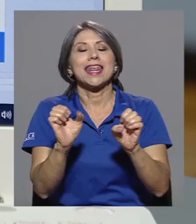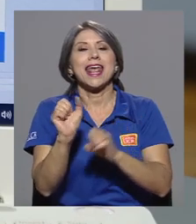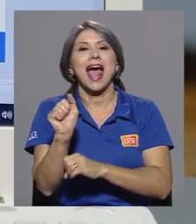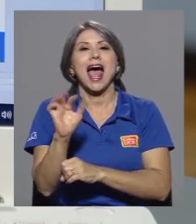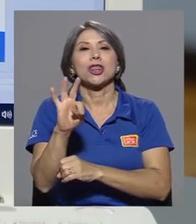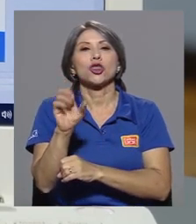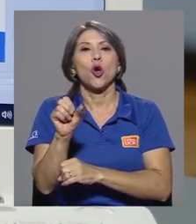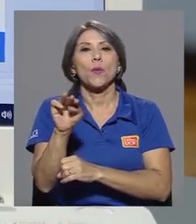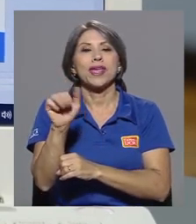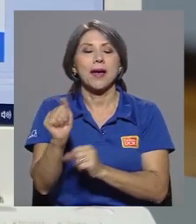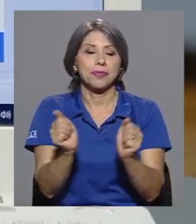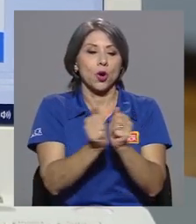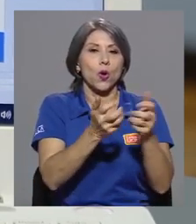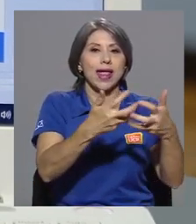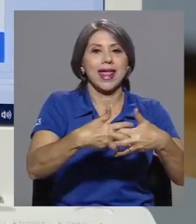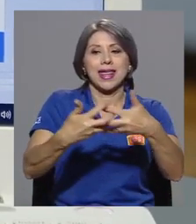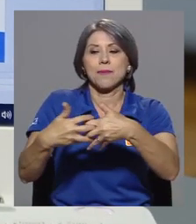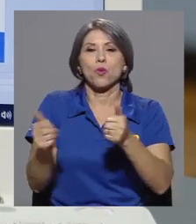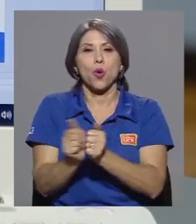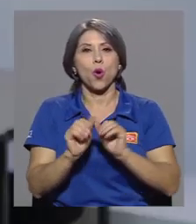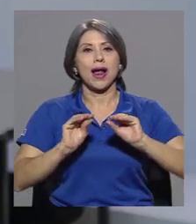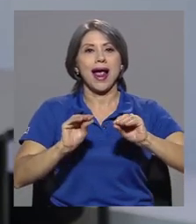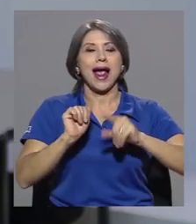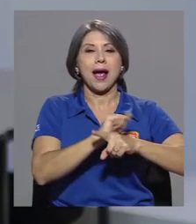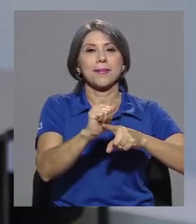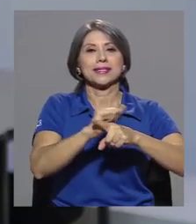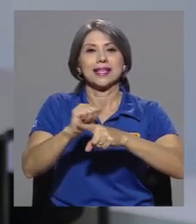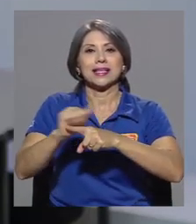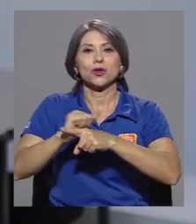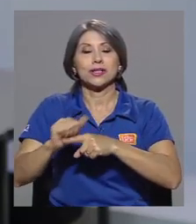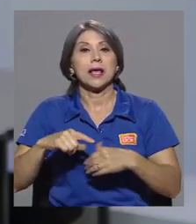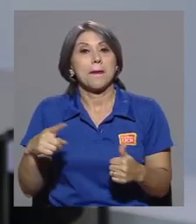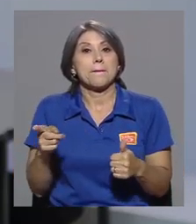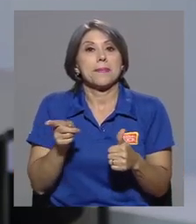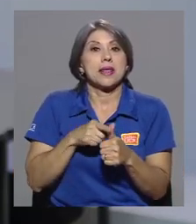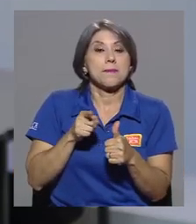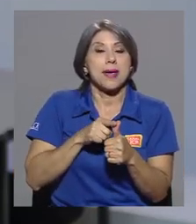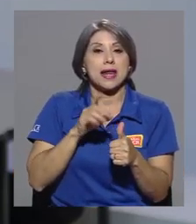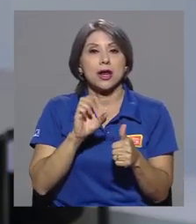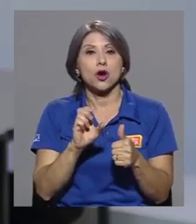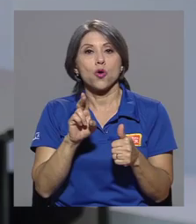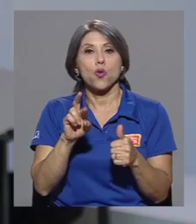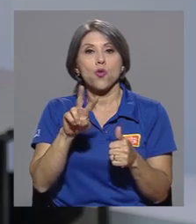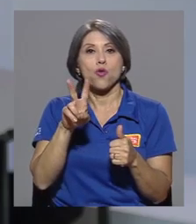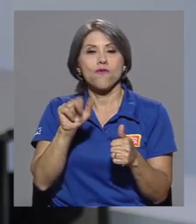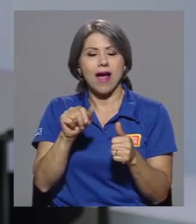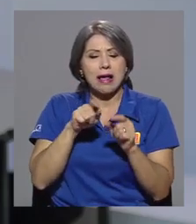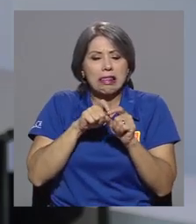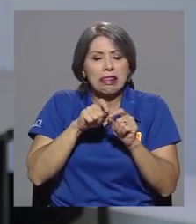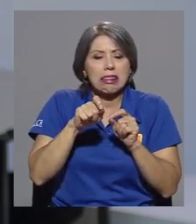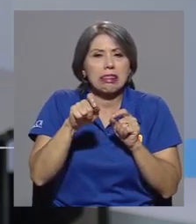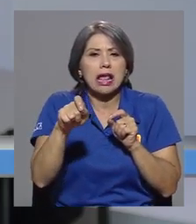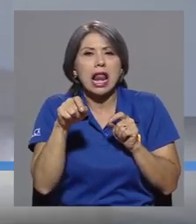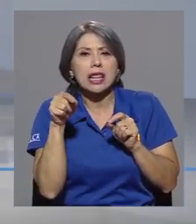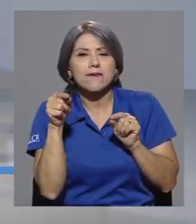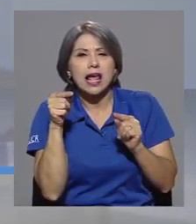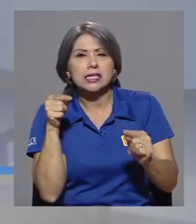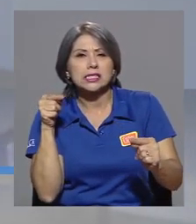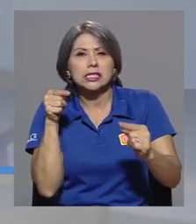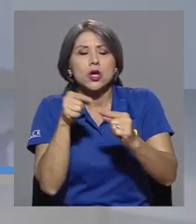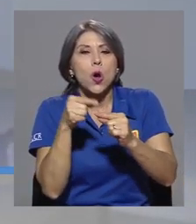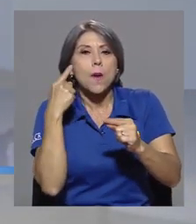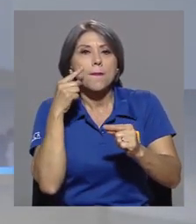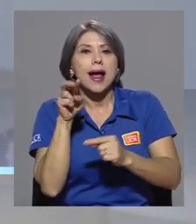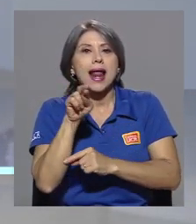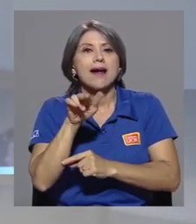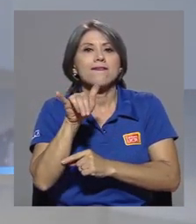y capacitaciones. Tenemos una primer curva de calibración que es para rayos gamma y podemos